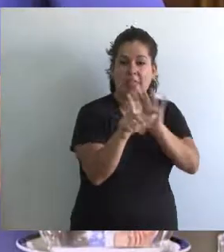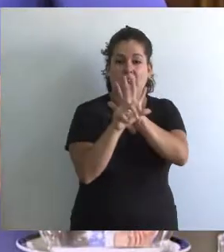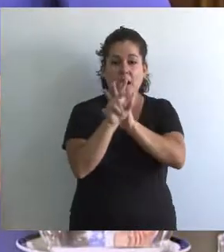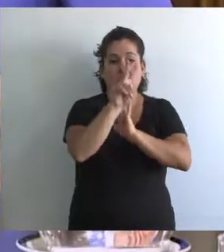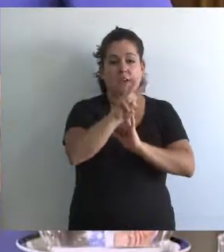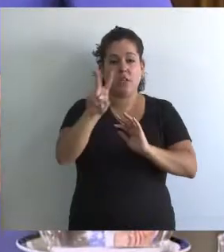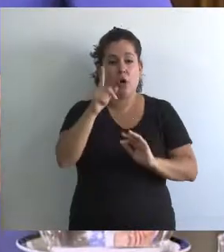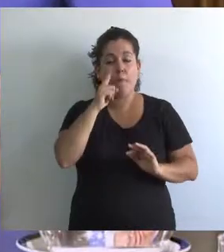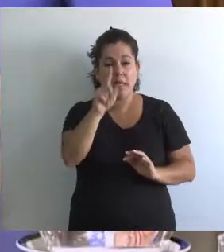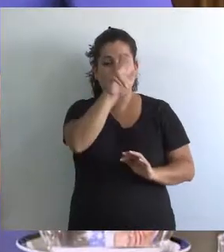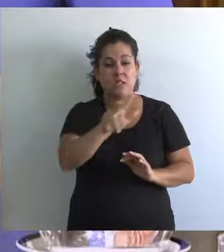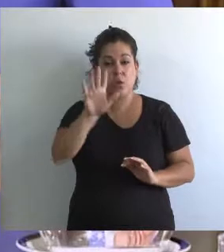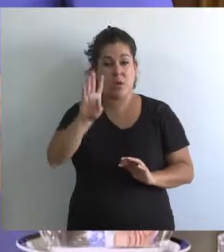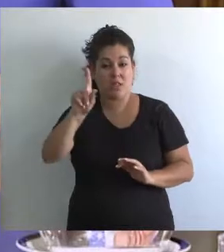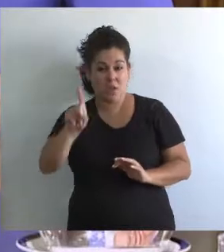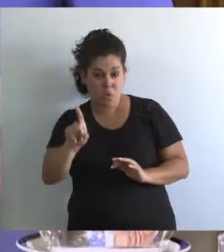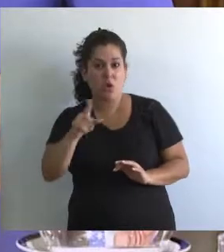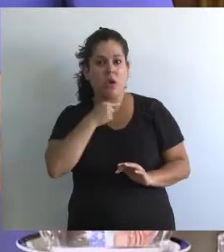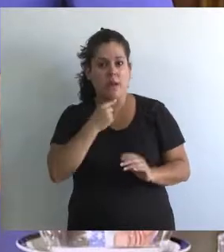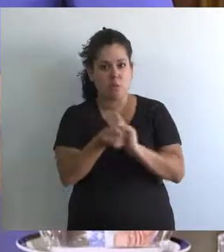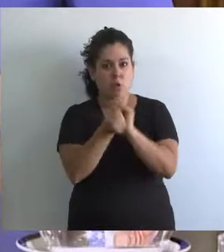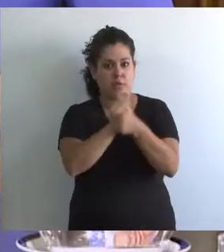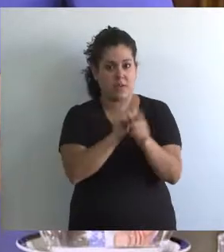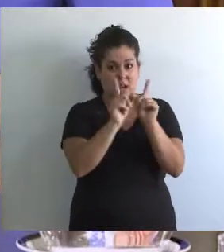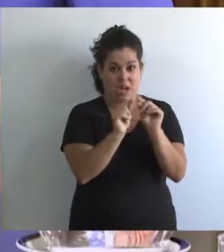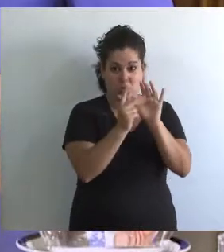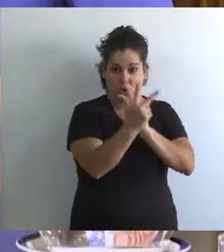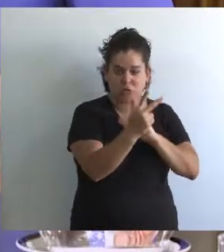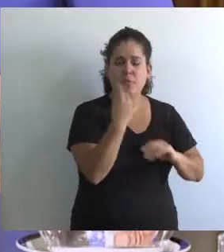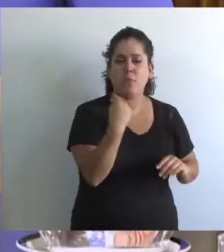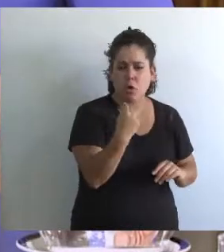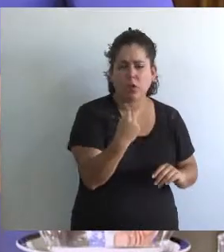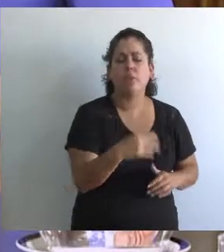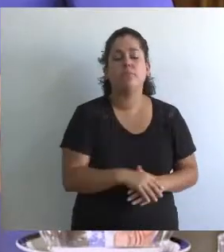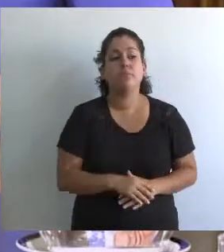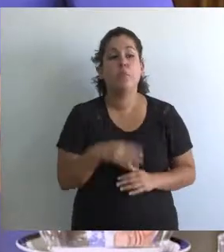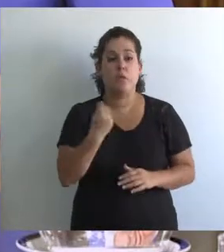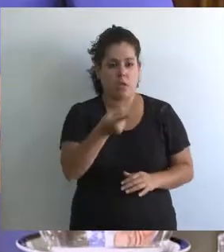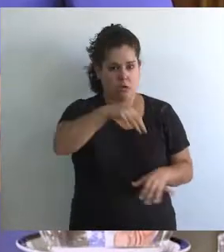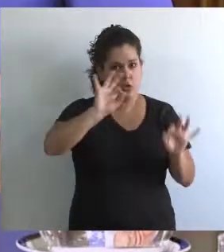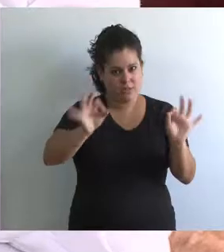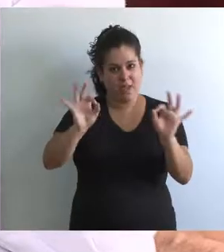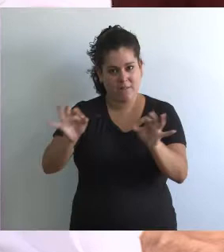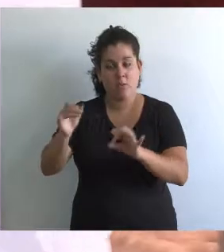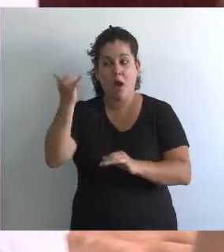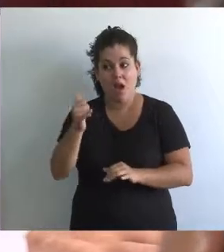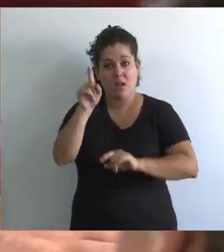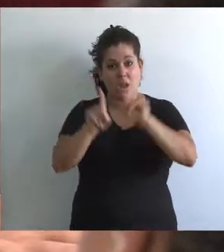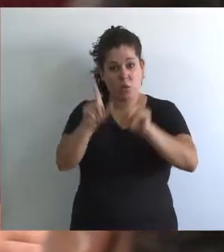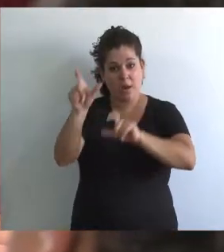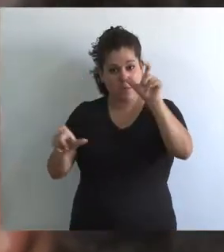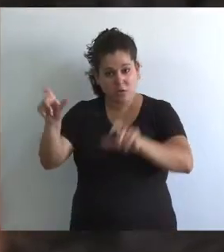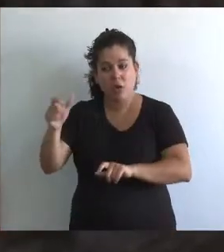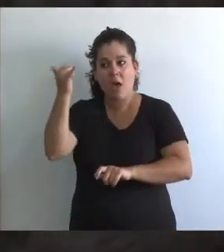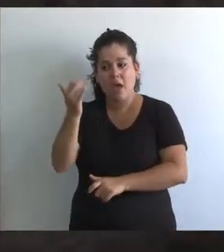artículo 3 de la ley 22.341. ¿Por qué? Porque, como todos sabemos, hay